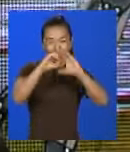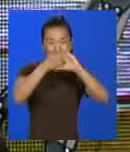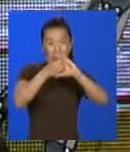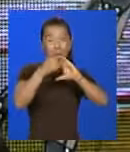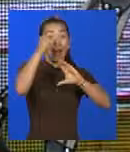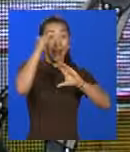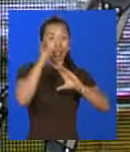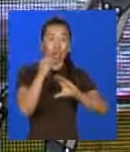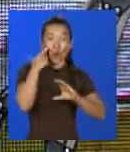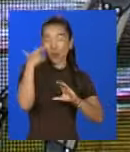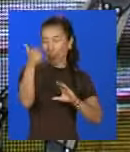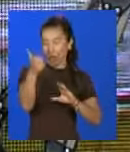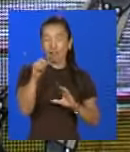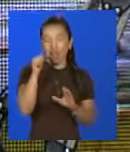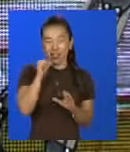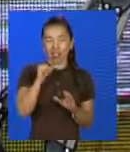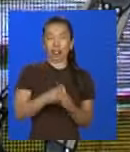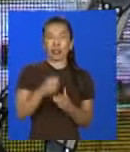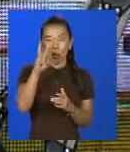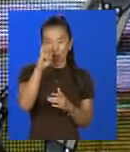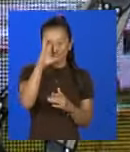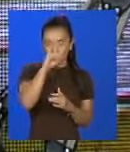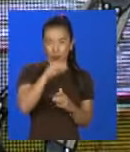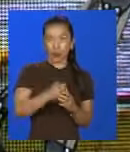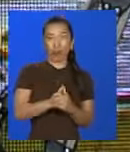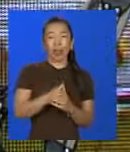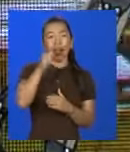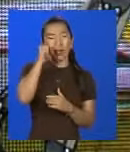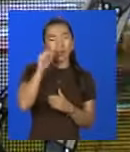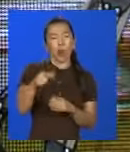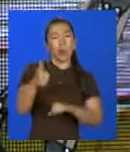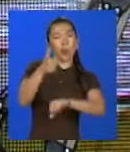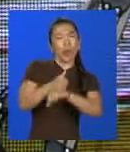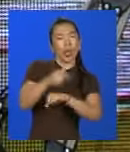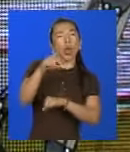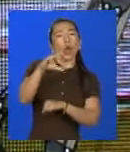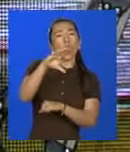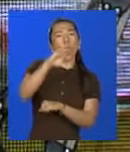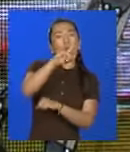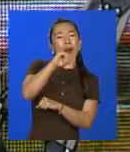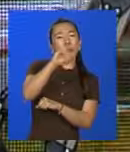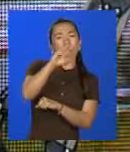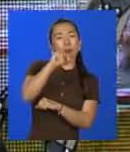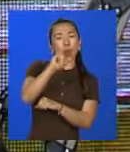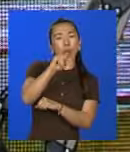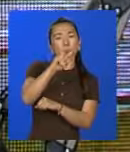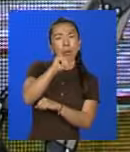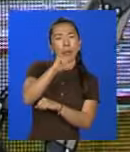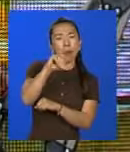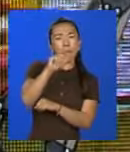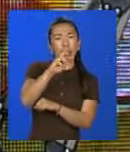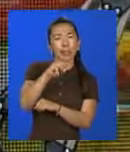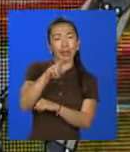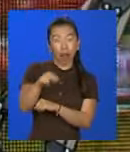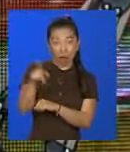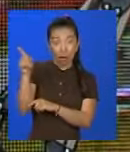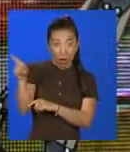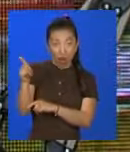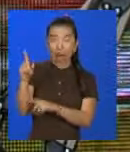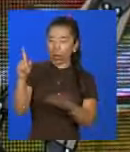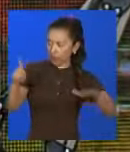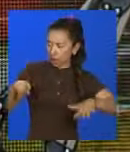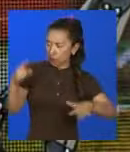¿no? Estaba con nosotros Juan Carlos Villamizar. Juan Carlos Villamizar es un exiliado retornado desde hace